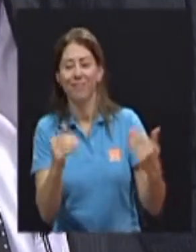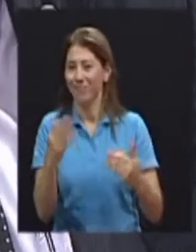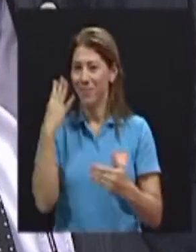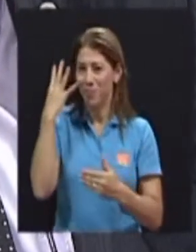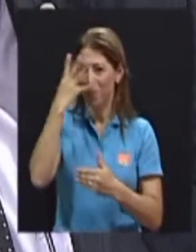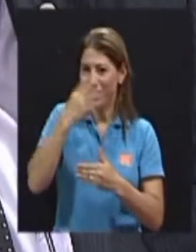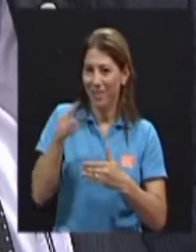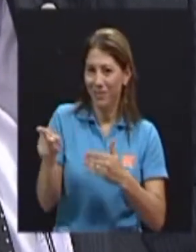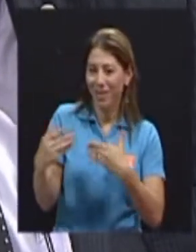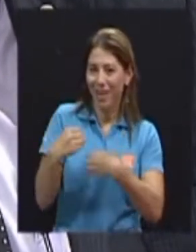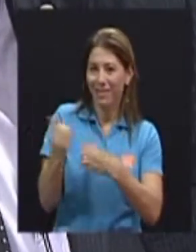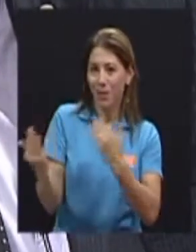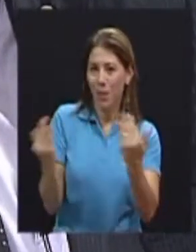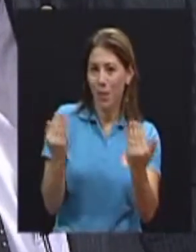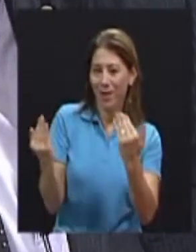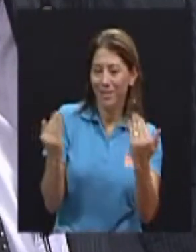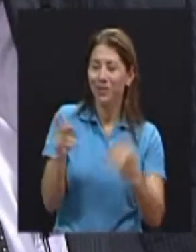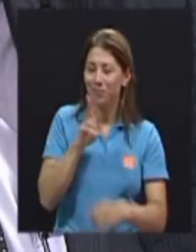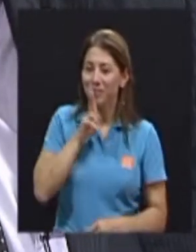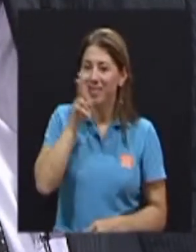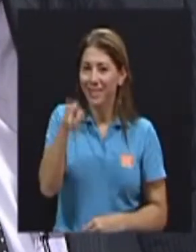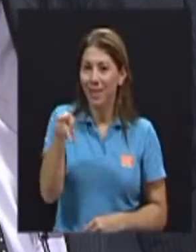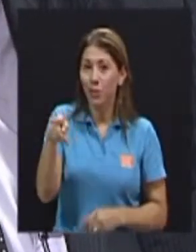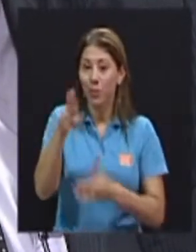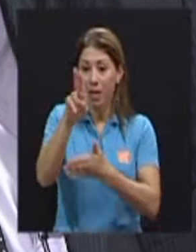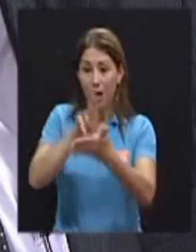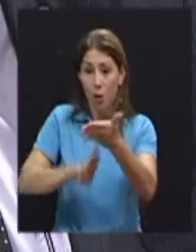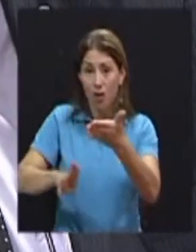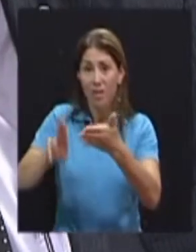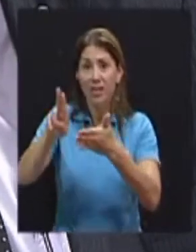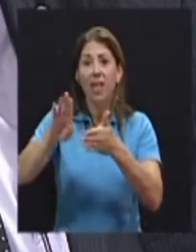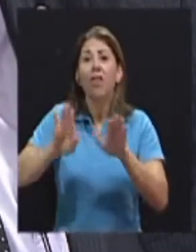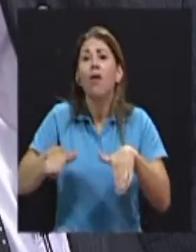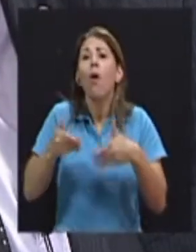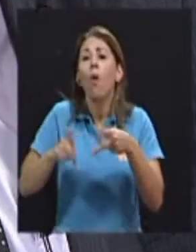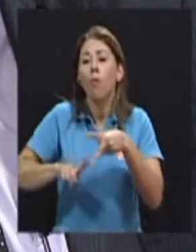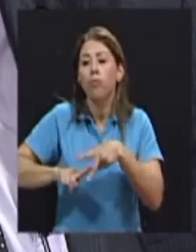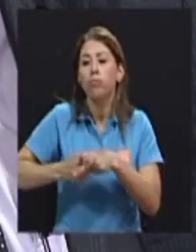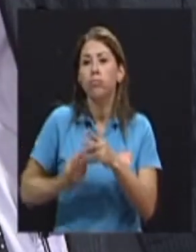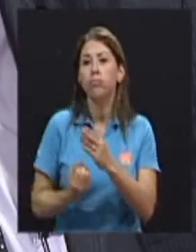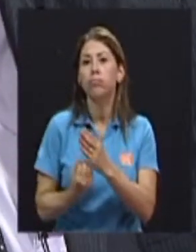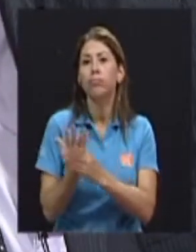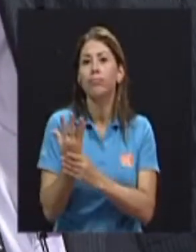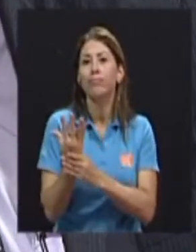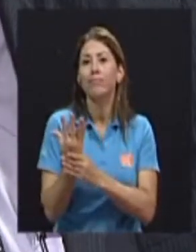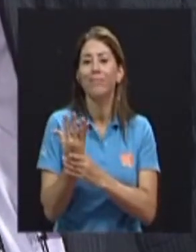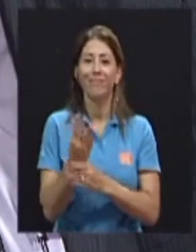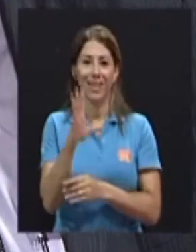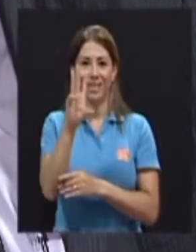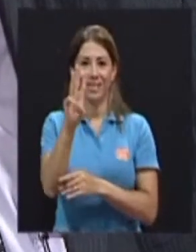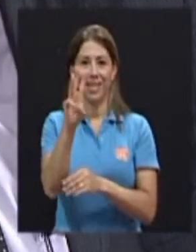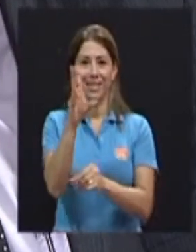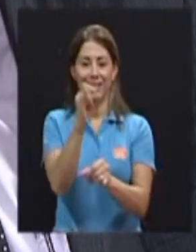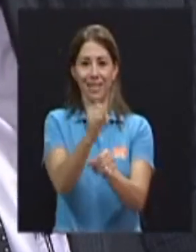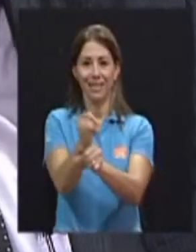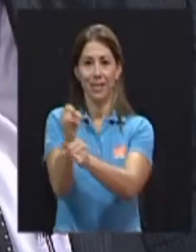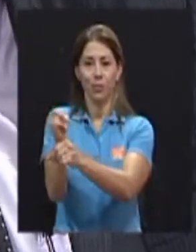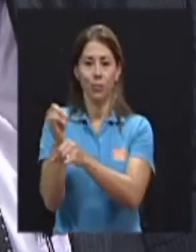Efectivamente, la universidad sale o surge a la vida histórica como resultado de la fusión de 6 instituciones